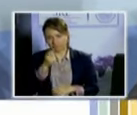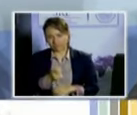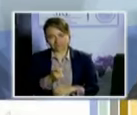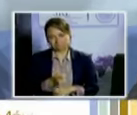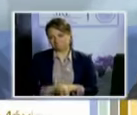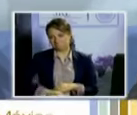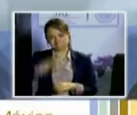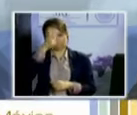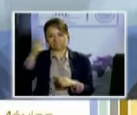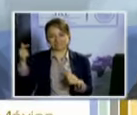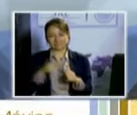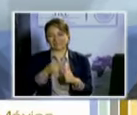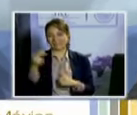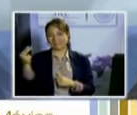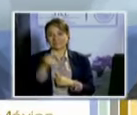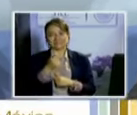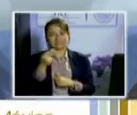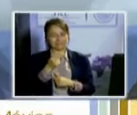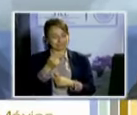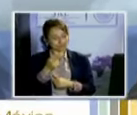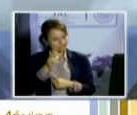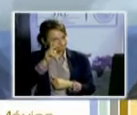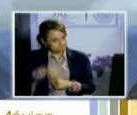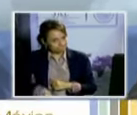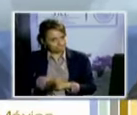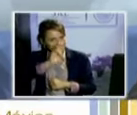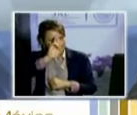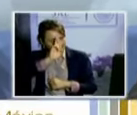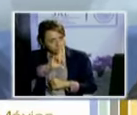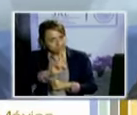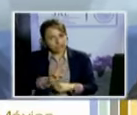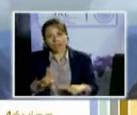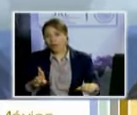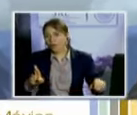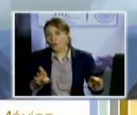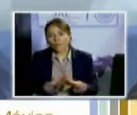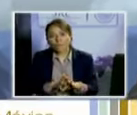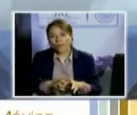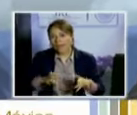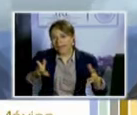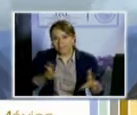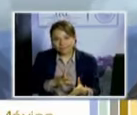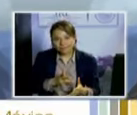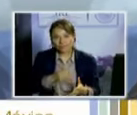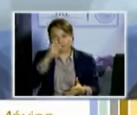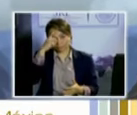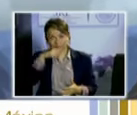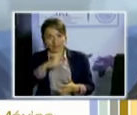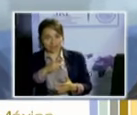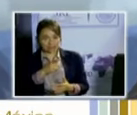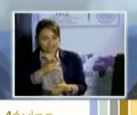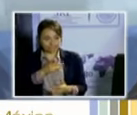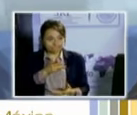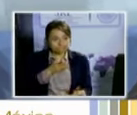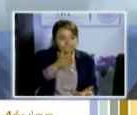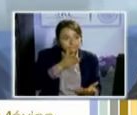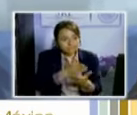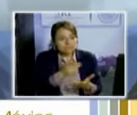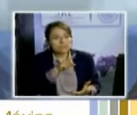reconocer la libertad y la pluralidad de las metodologías de intervención en materia de prevención y de